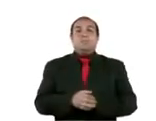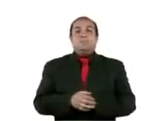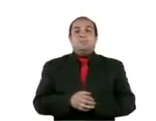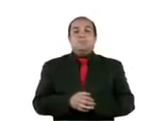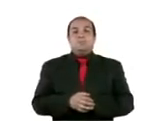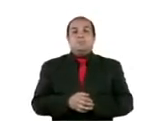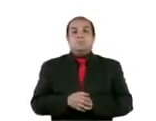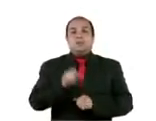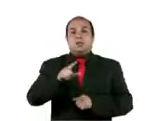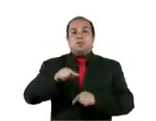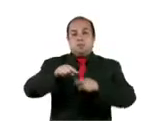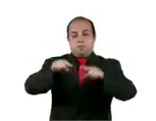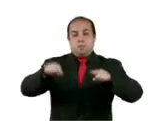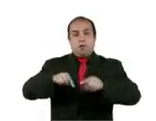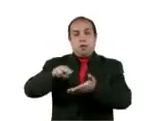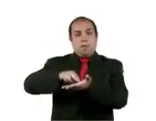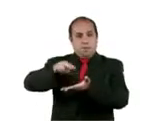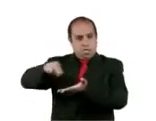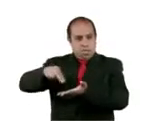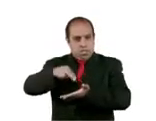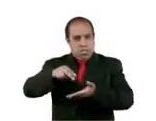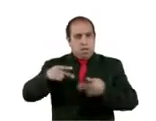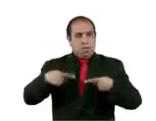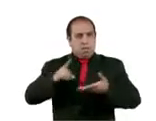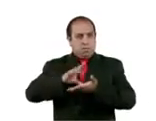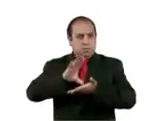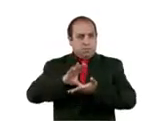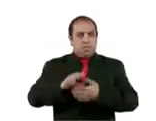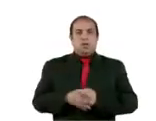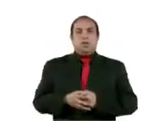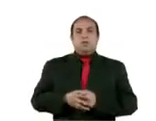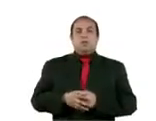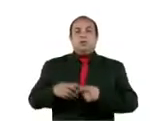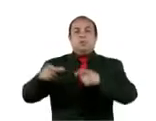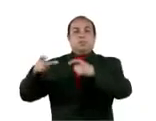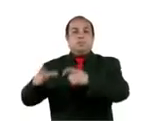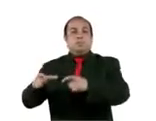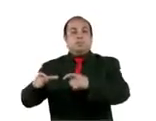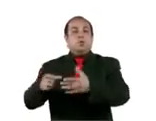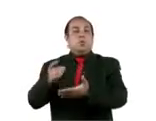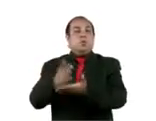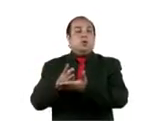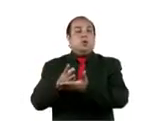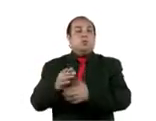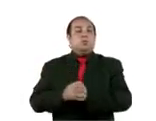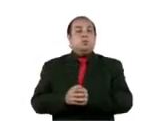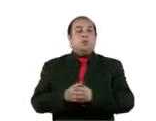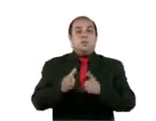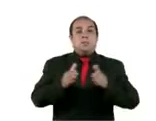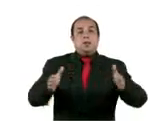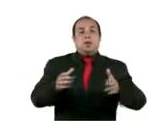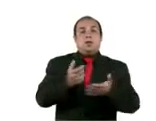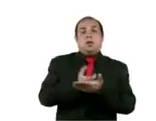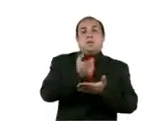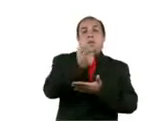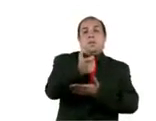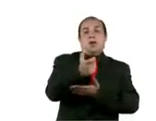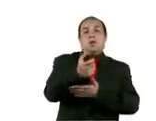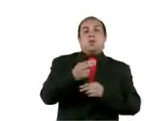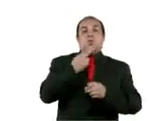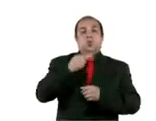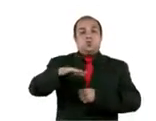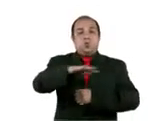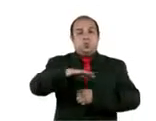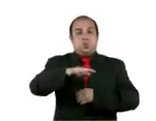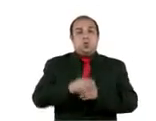casa, tarjetón y credencial para cajones exclusivos, exención de pago de derechos por uso de suelo comercial, exención del programa Hoy No